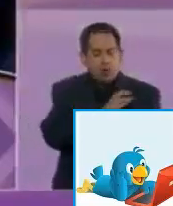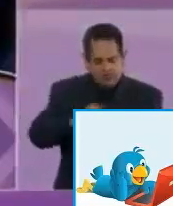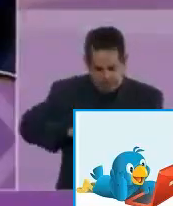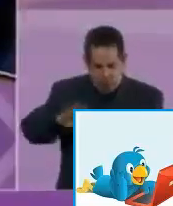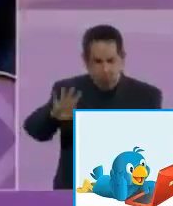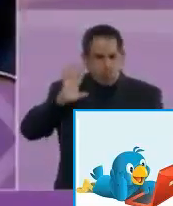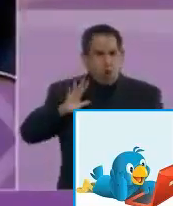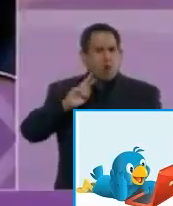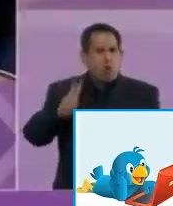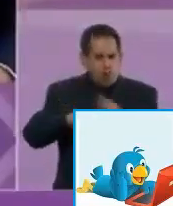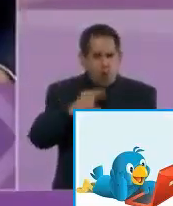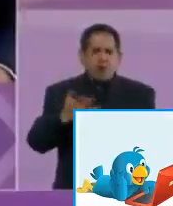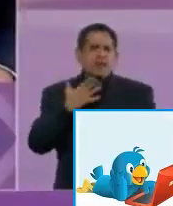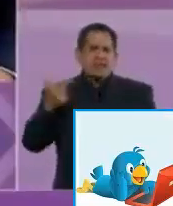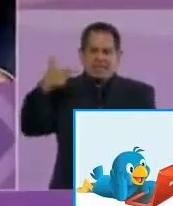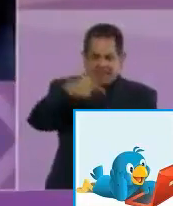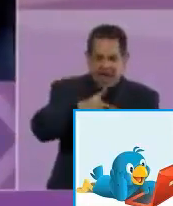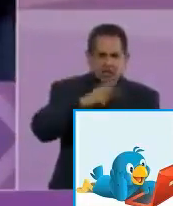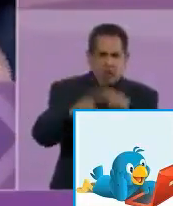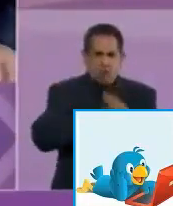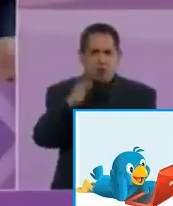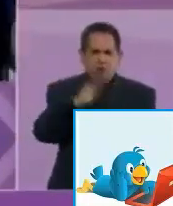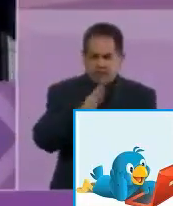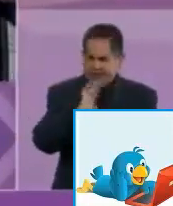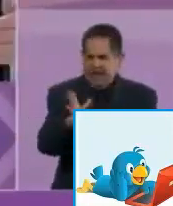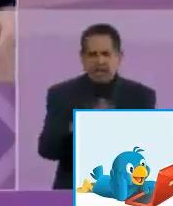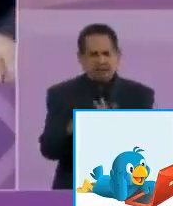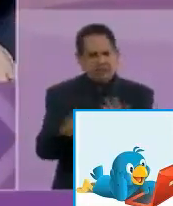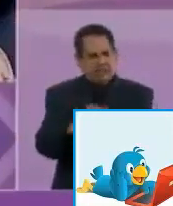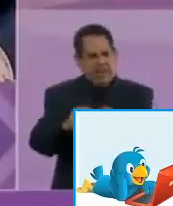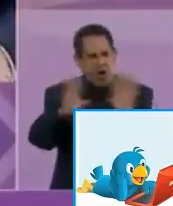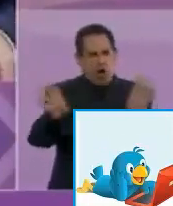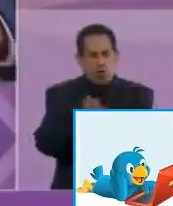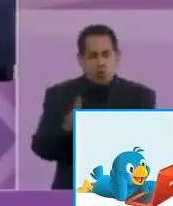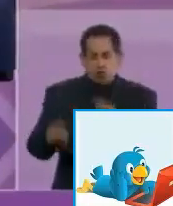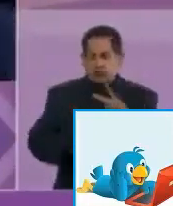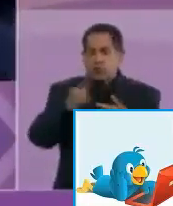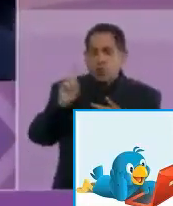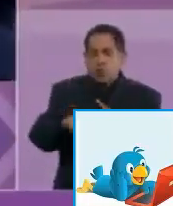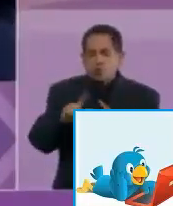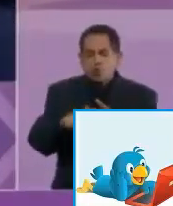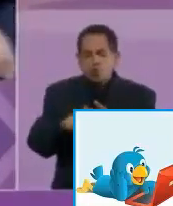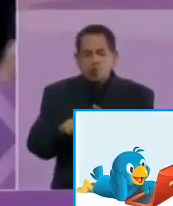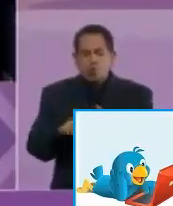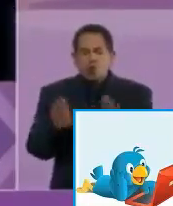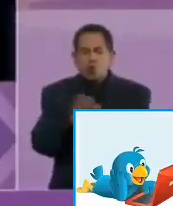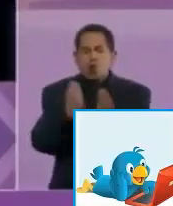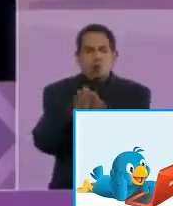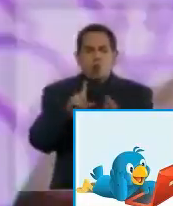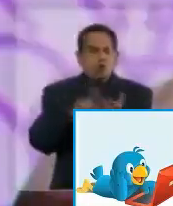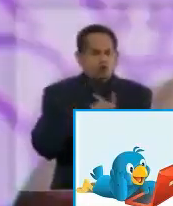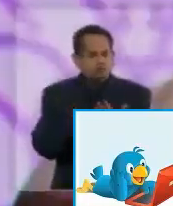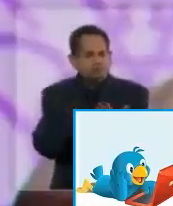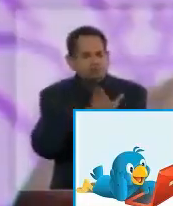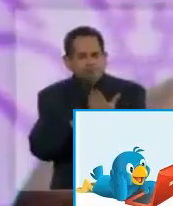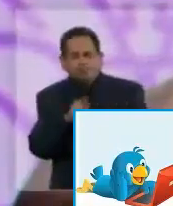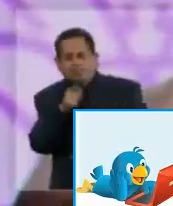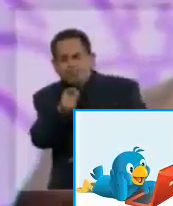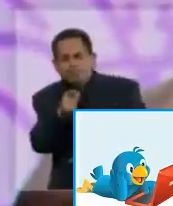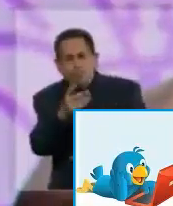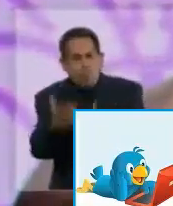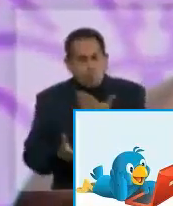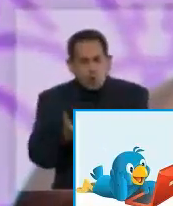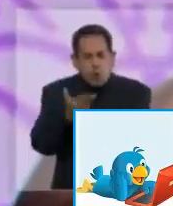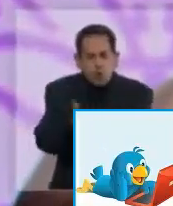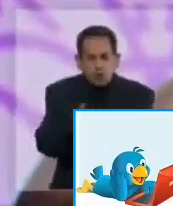a bajar el precio de la gasolina y ya expliqué cómo lo voy a hacer. Gracias, candidato. Segundo. ¿Cuál es la evidencia, el dato que su propuesta